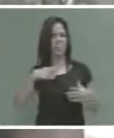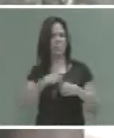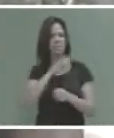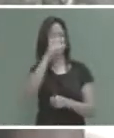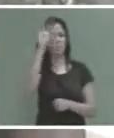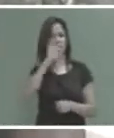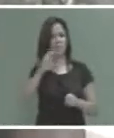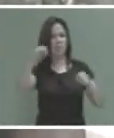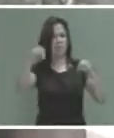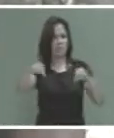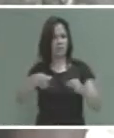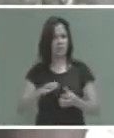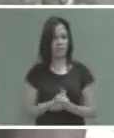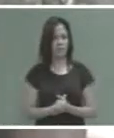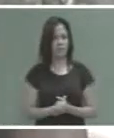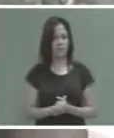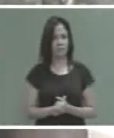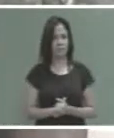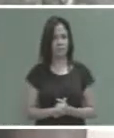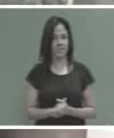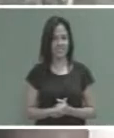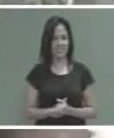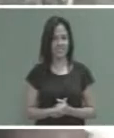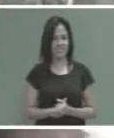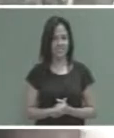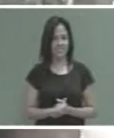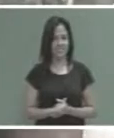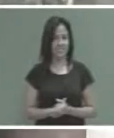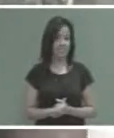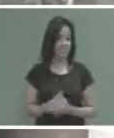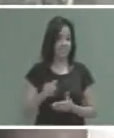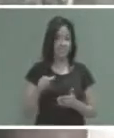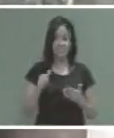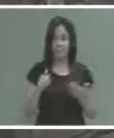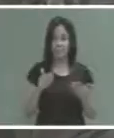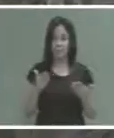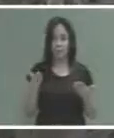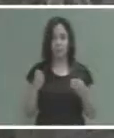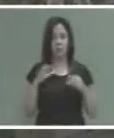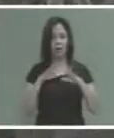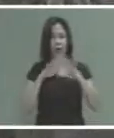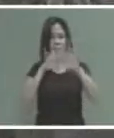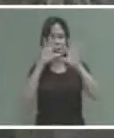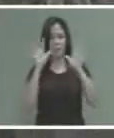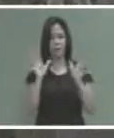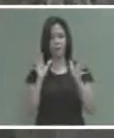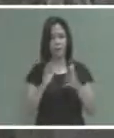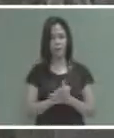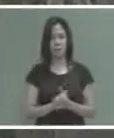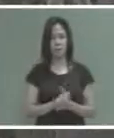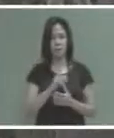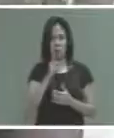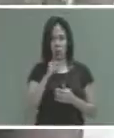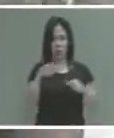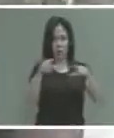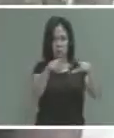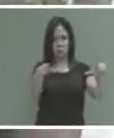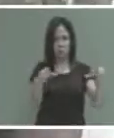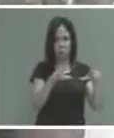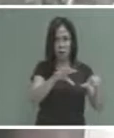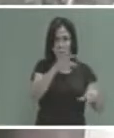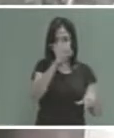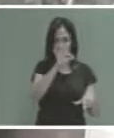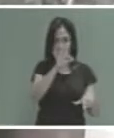aquí. Era otro ambiente. O sea, ambiente. No presentaban, no exponían en galerías, sí, sino sí, al aire